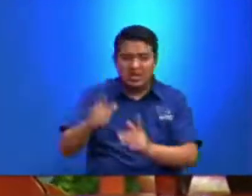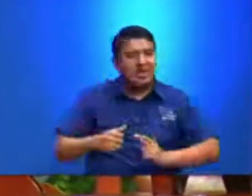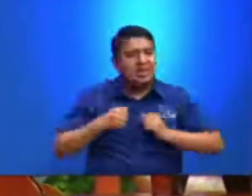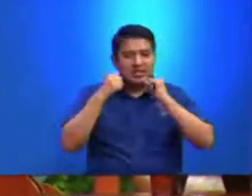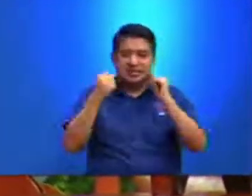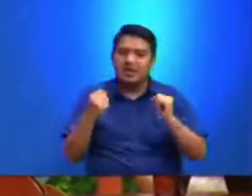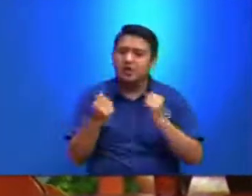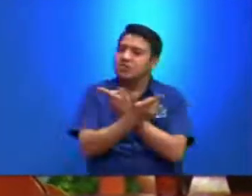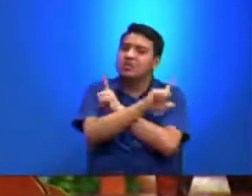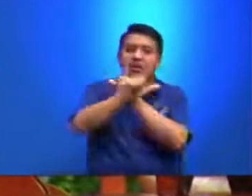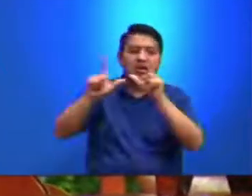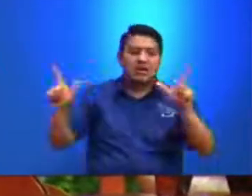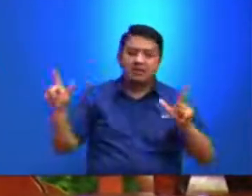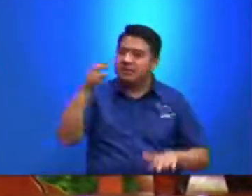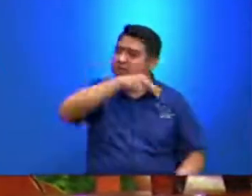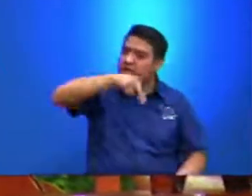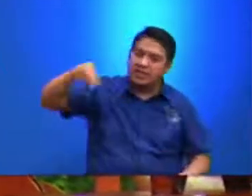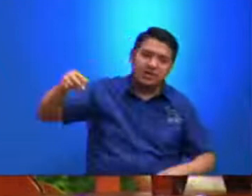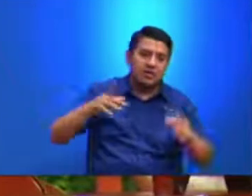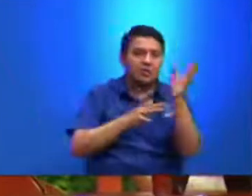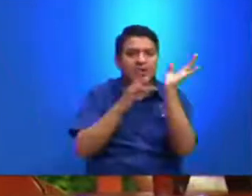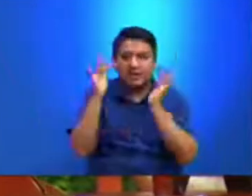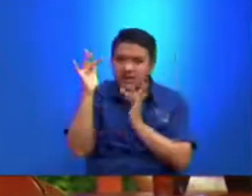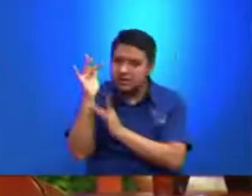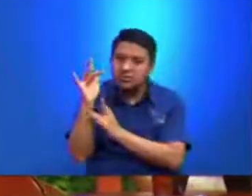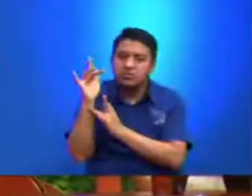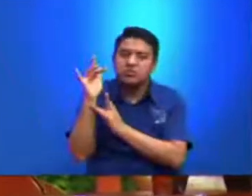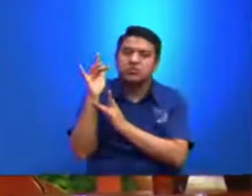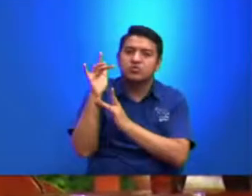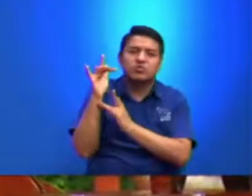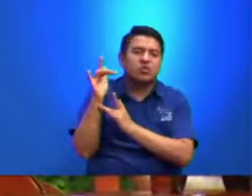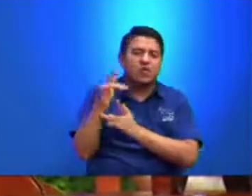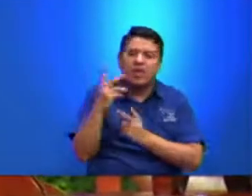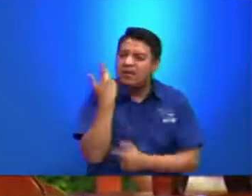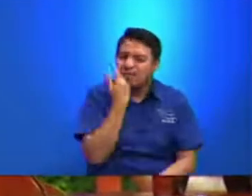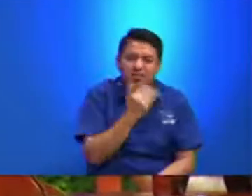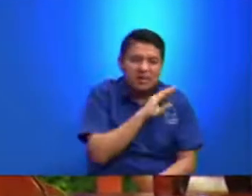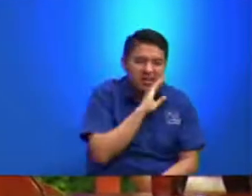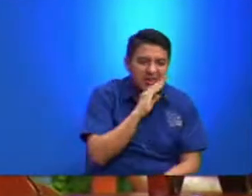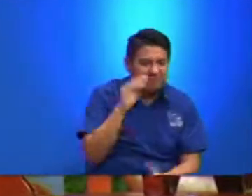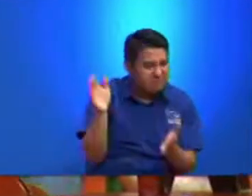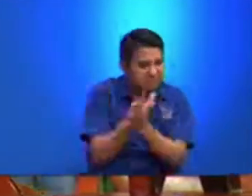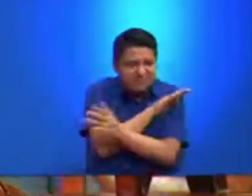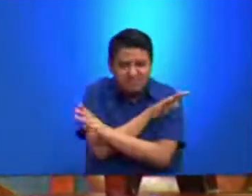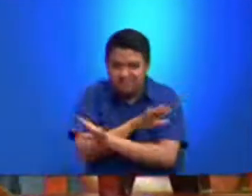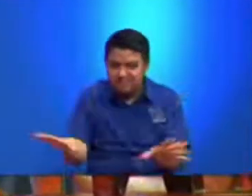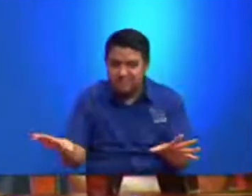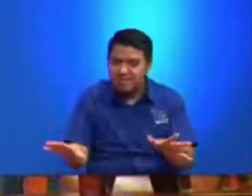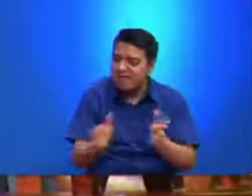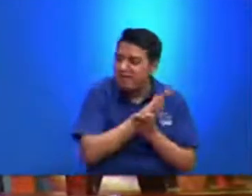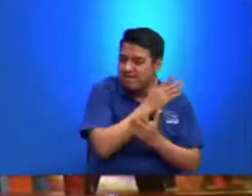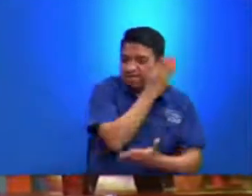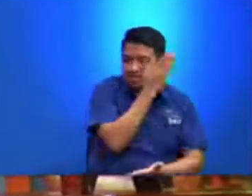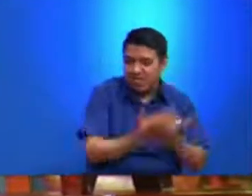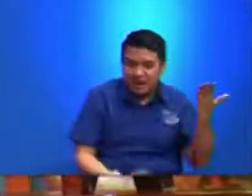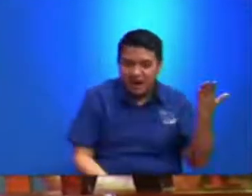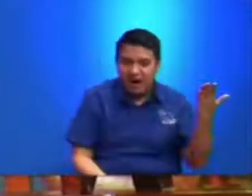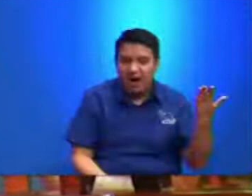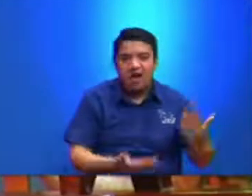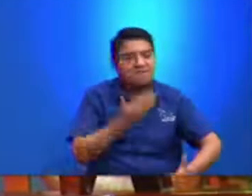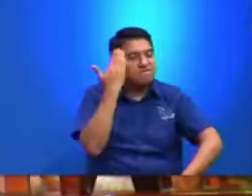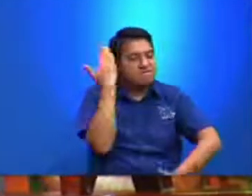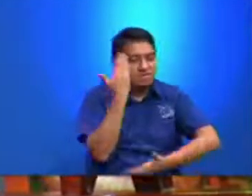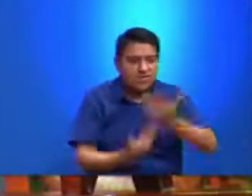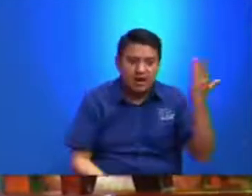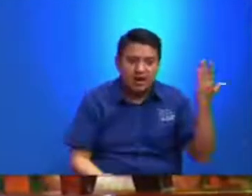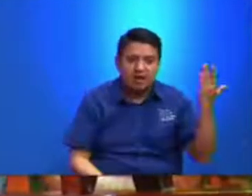libres. En el nombre de Jesús se va toda enfermedad. Toda enfermedad, todo